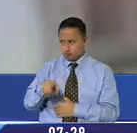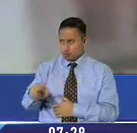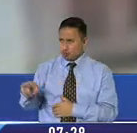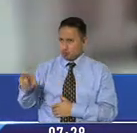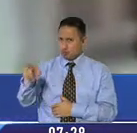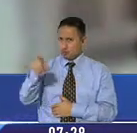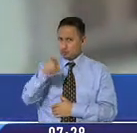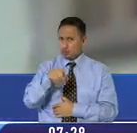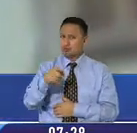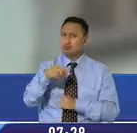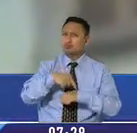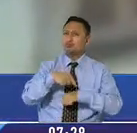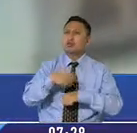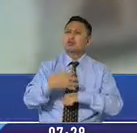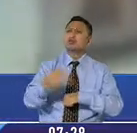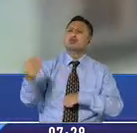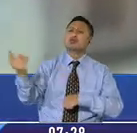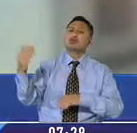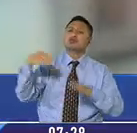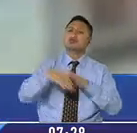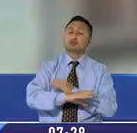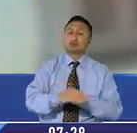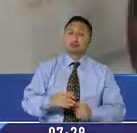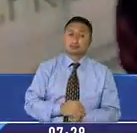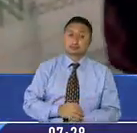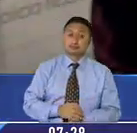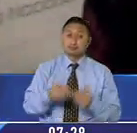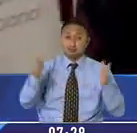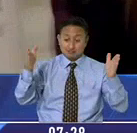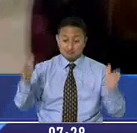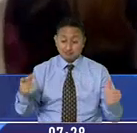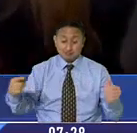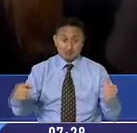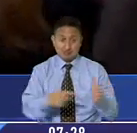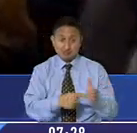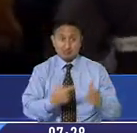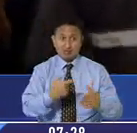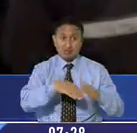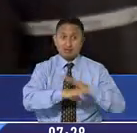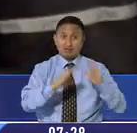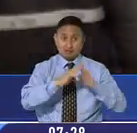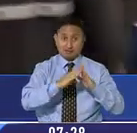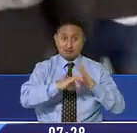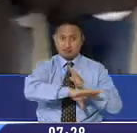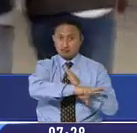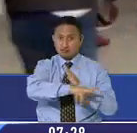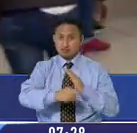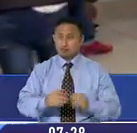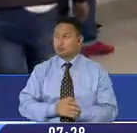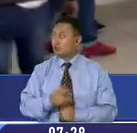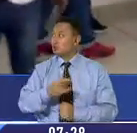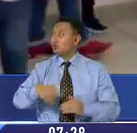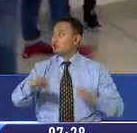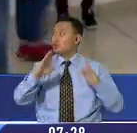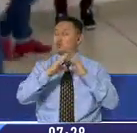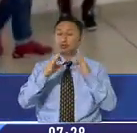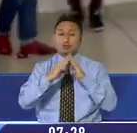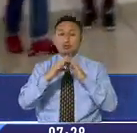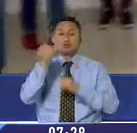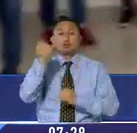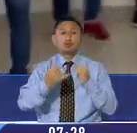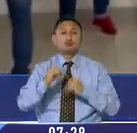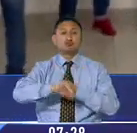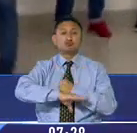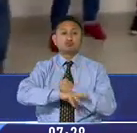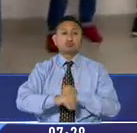saber la hora de salida y de ingreso, y en ese lapso de tiempo vaciaban la casa. En el sector de Tumbaco fue el último robo que cometieron.